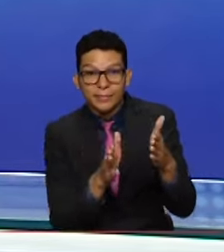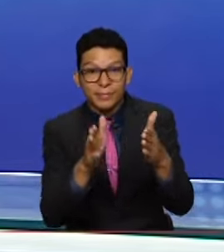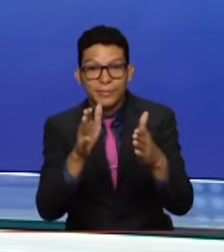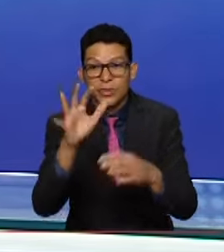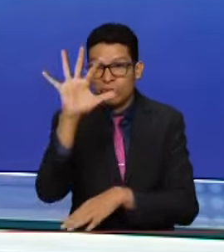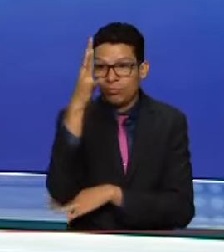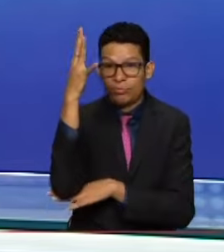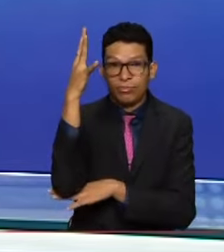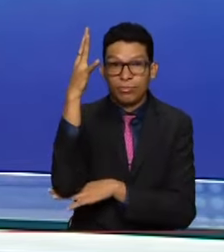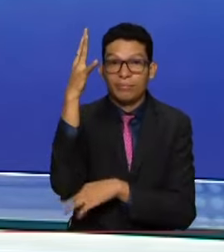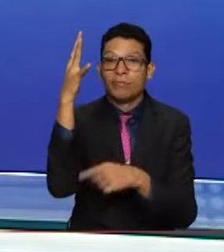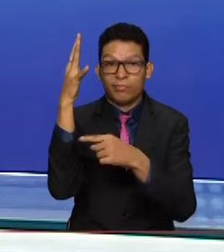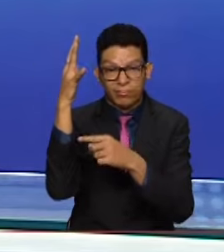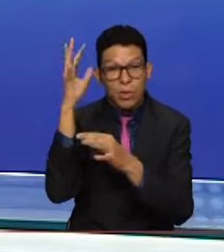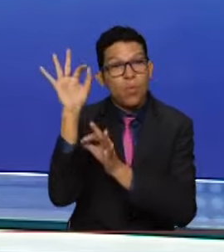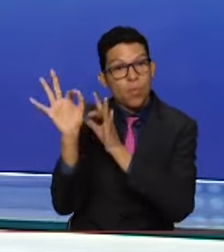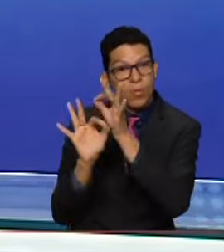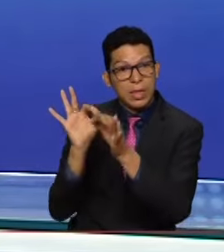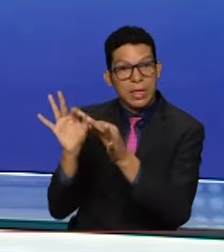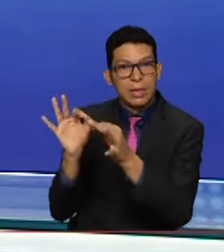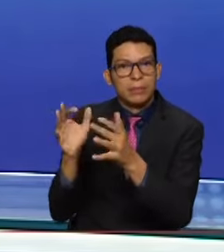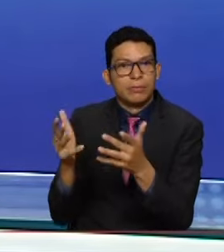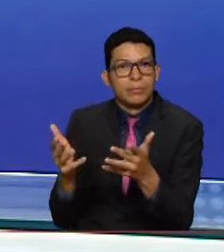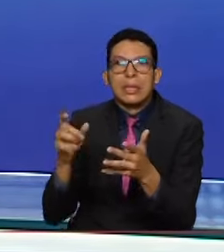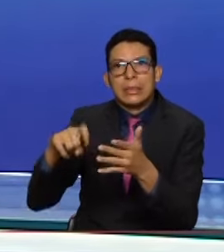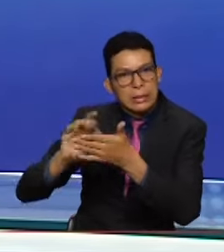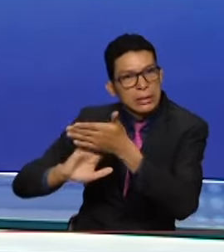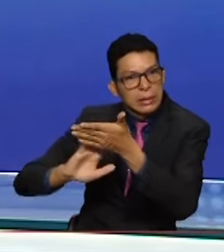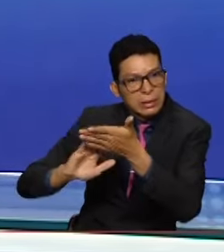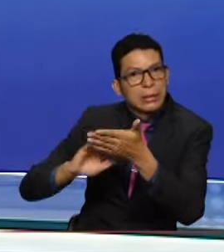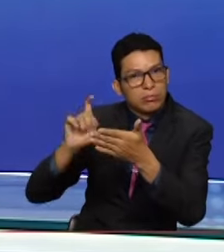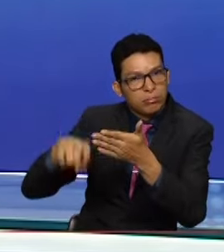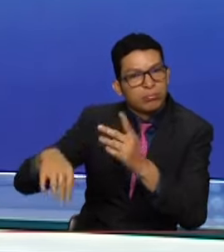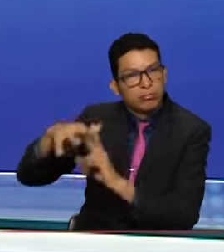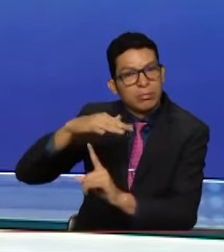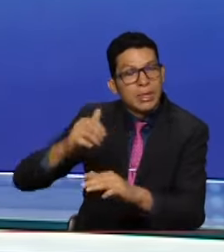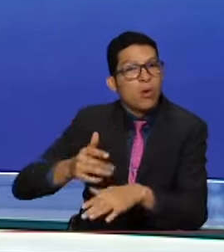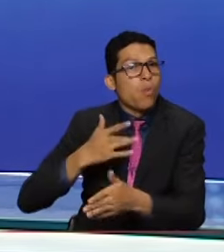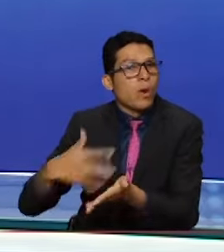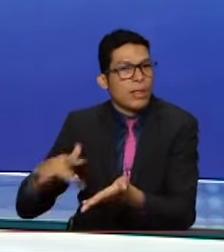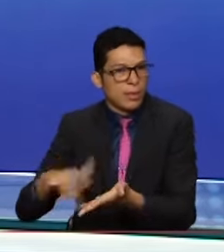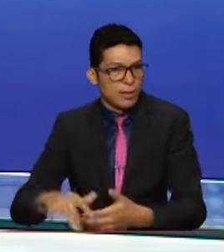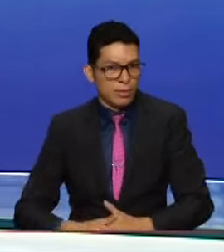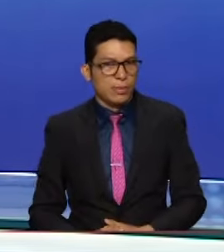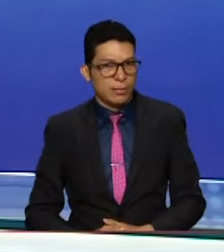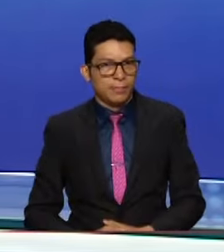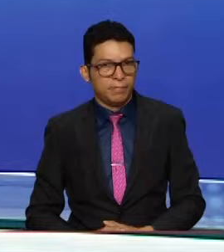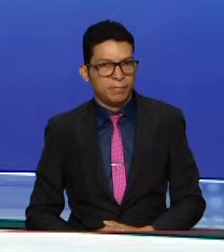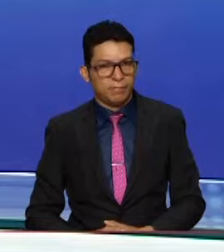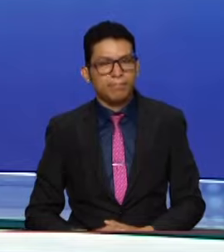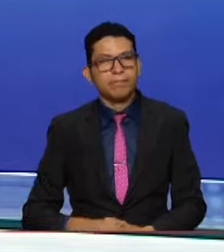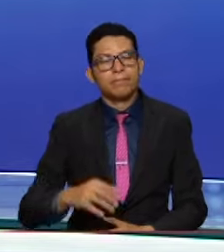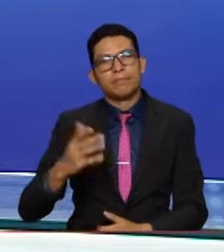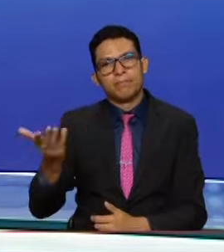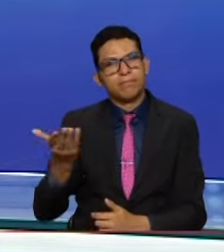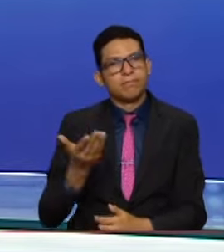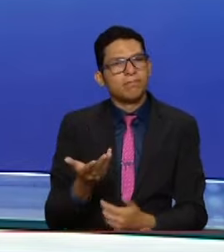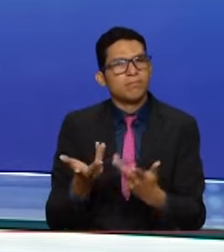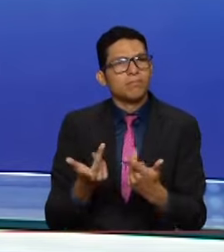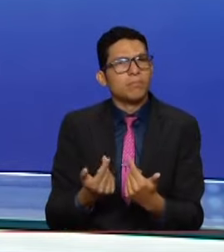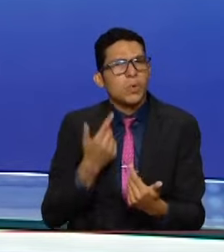árbol protegido, la comunidad pide intervención de las autoridades ambientales urgentemente. María Juliet, buenas tardes. ¿Cómo